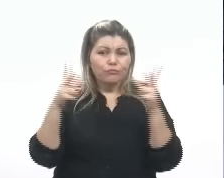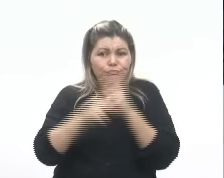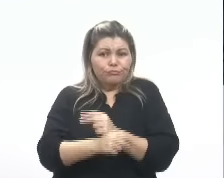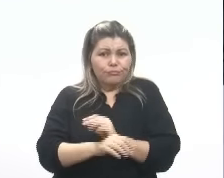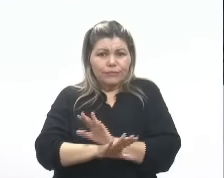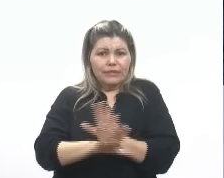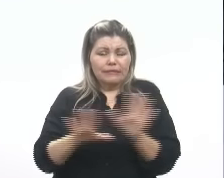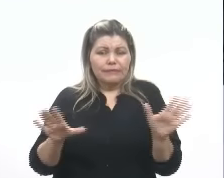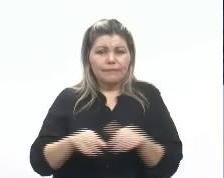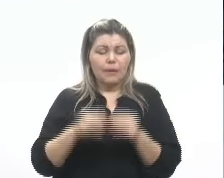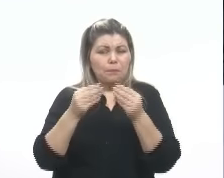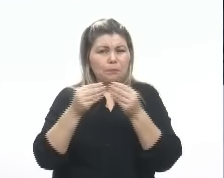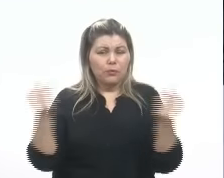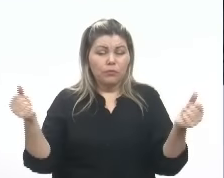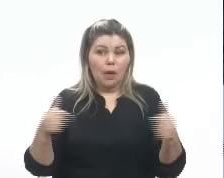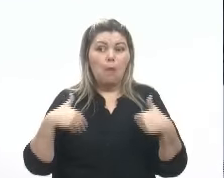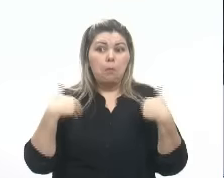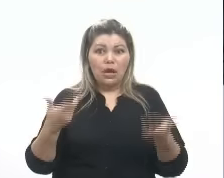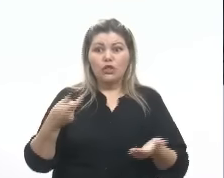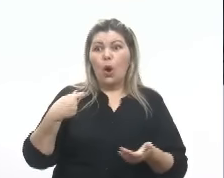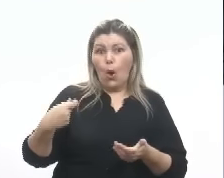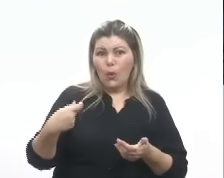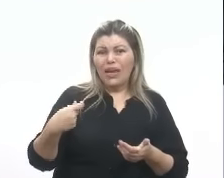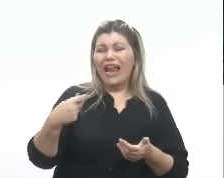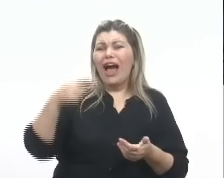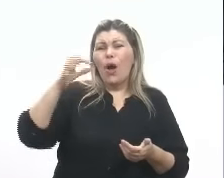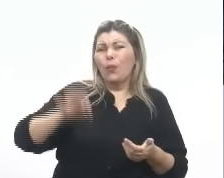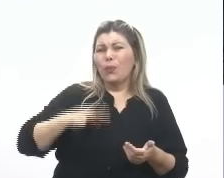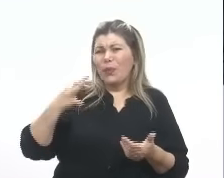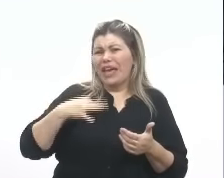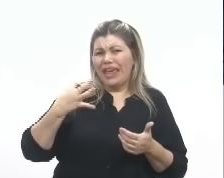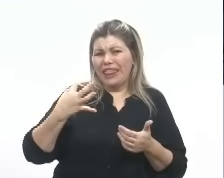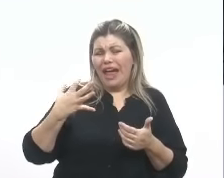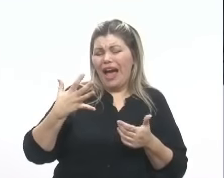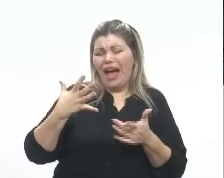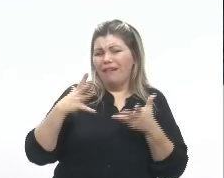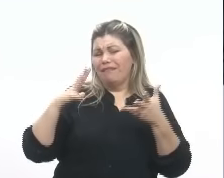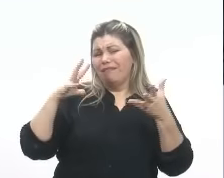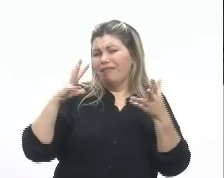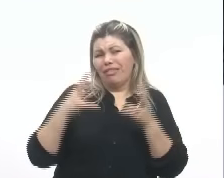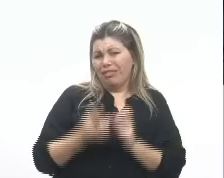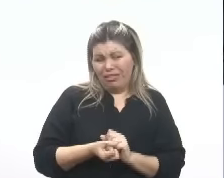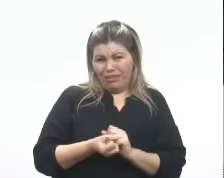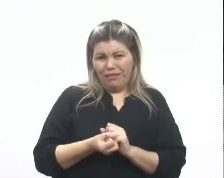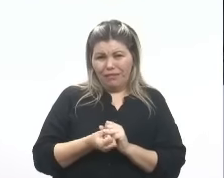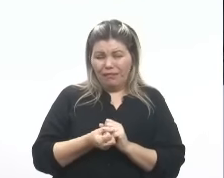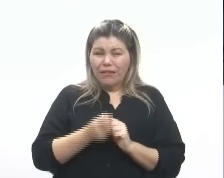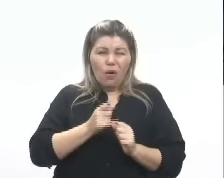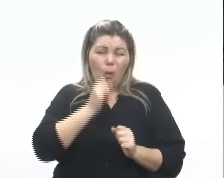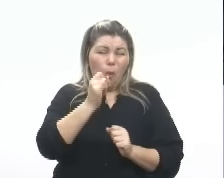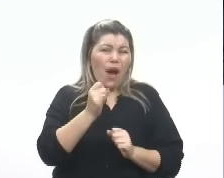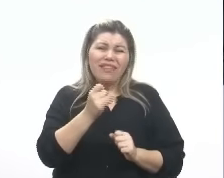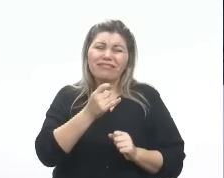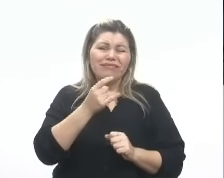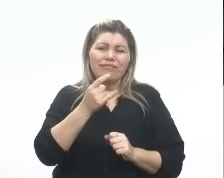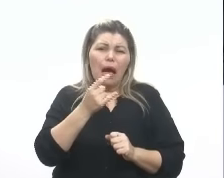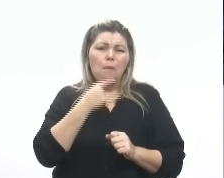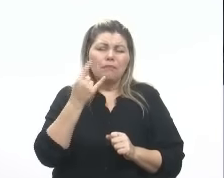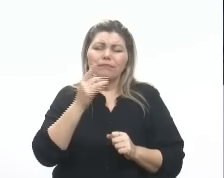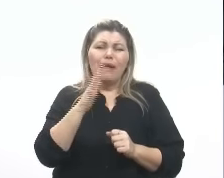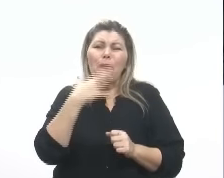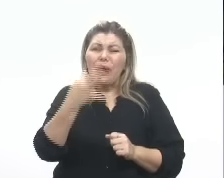¿Verdad? Y por eso los jubilados van a tener una vida miserable en lo que va de acá. No le cuentan la verdad, le dicen, hay